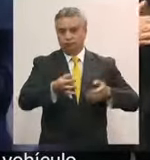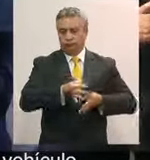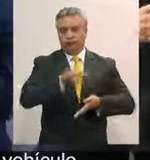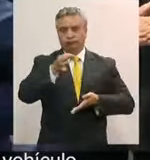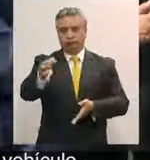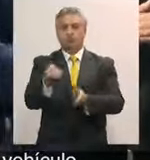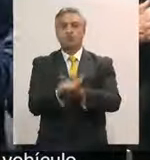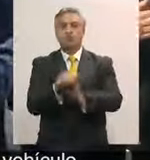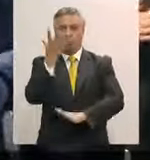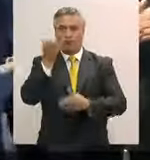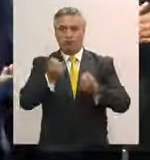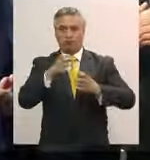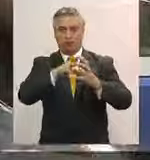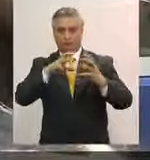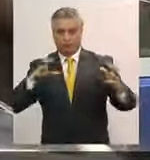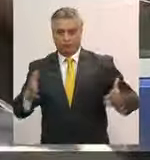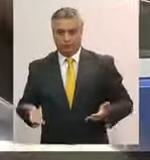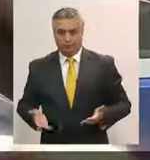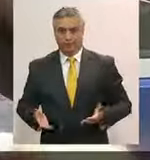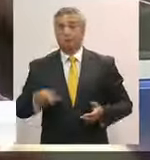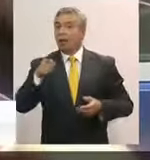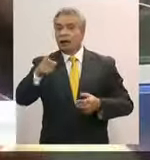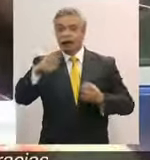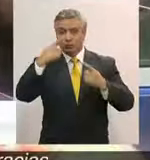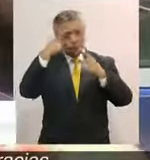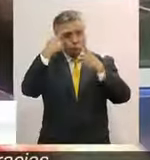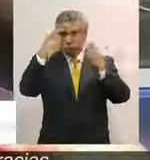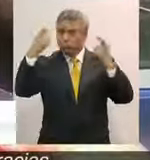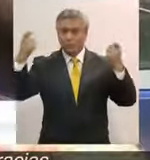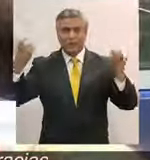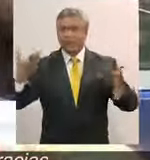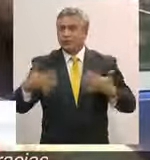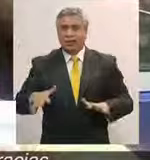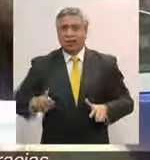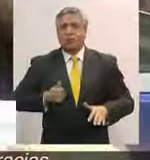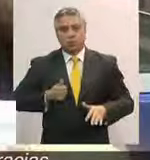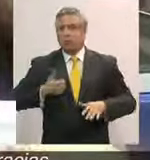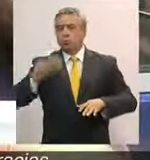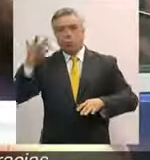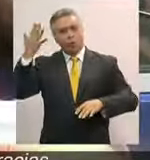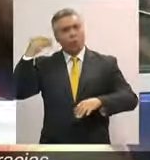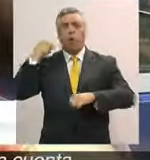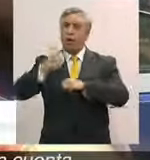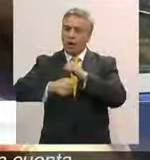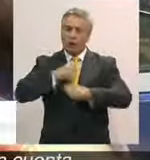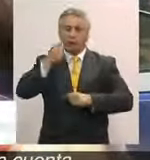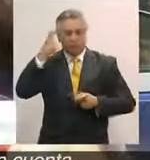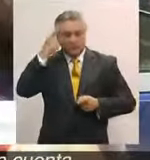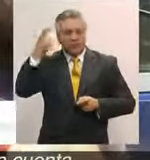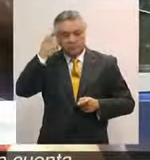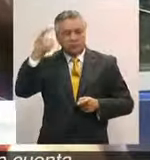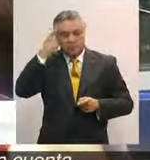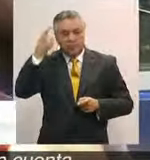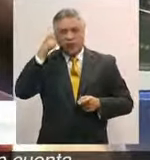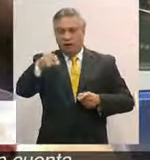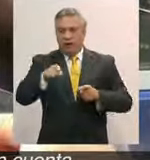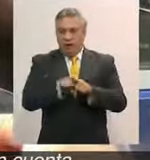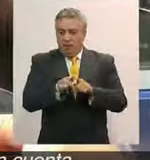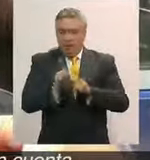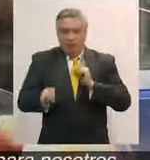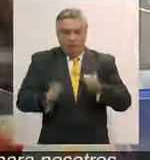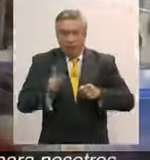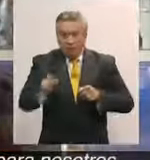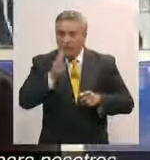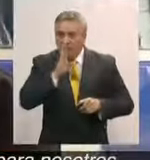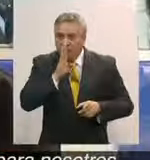moderno vehículo. Es un sueño hecho realidad. Se esperaba por muchos años, que gracias a esta administración nos han tomado en